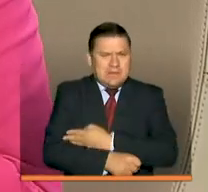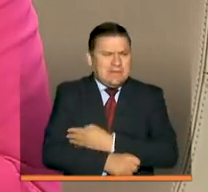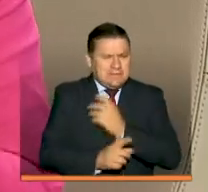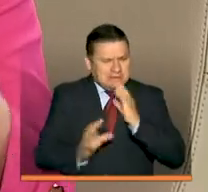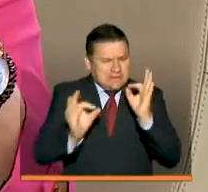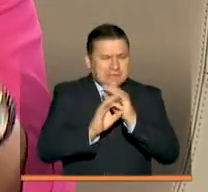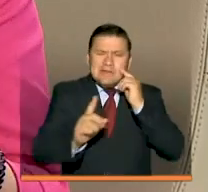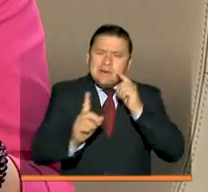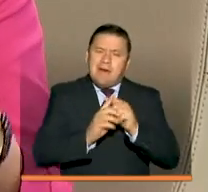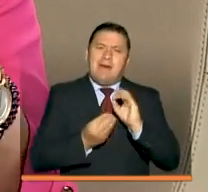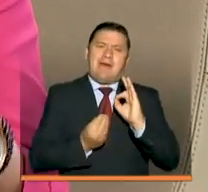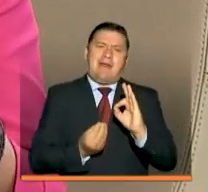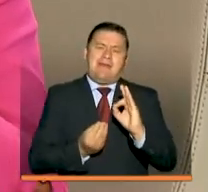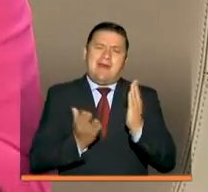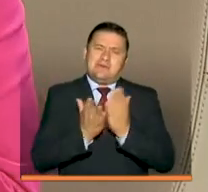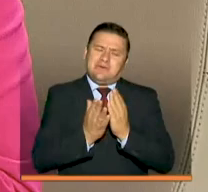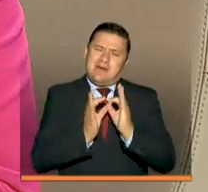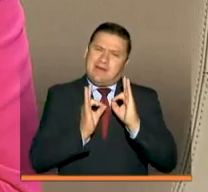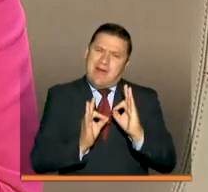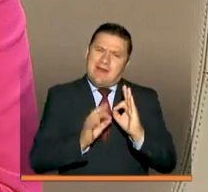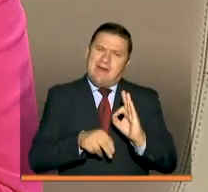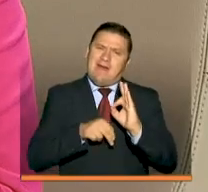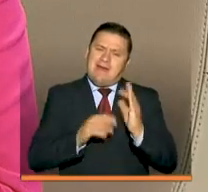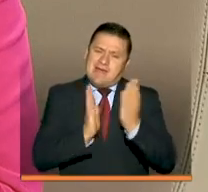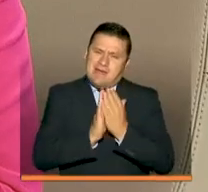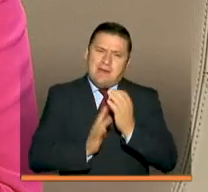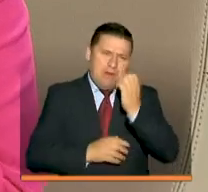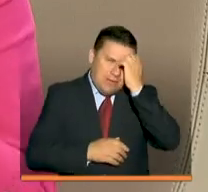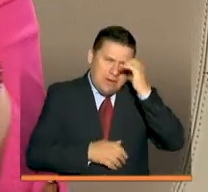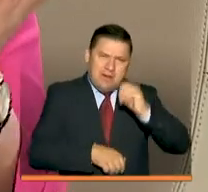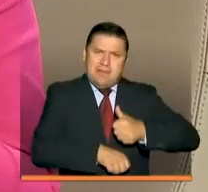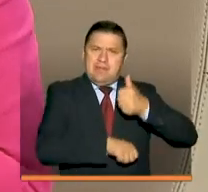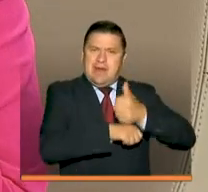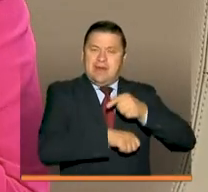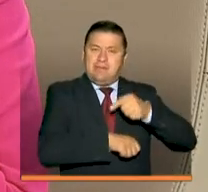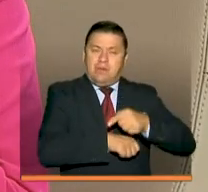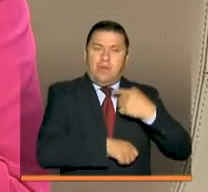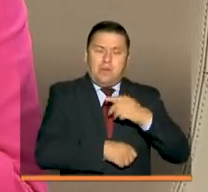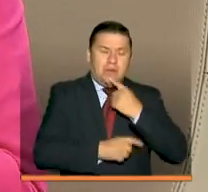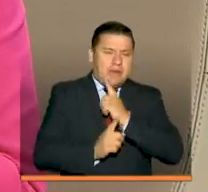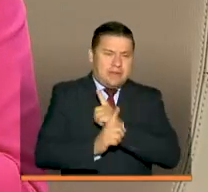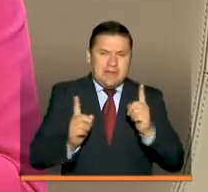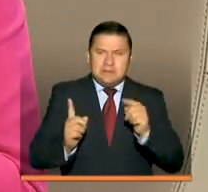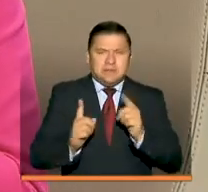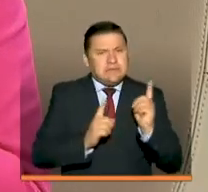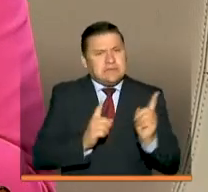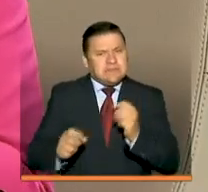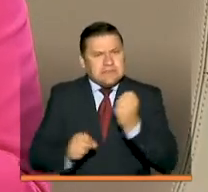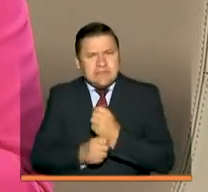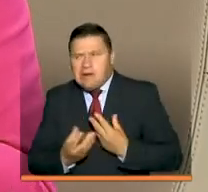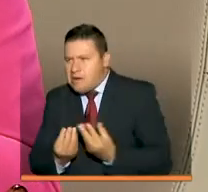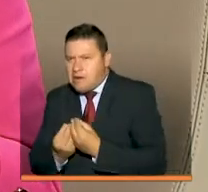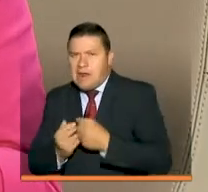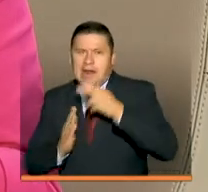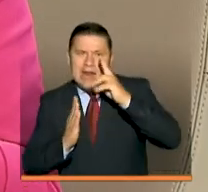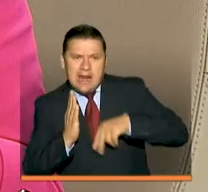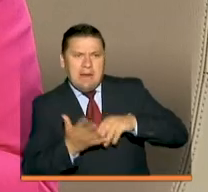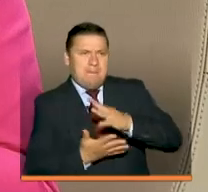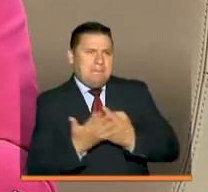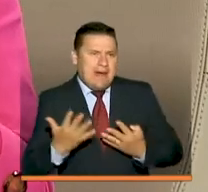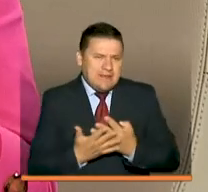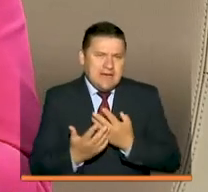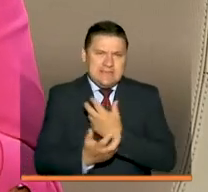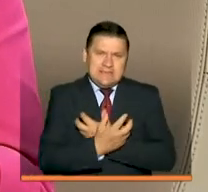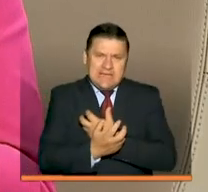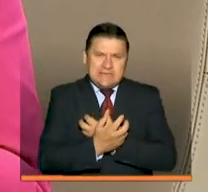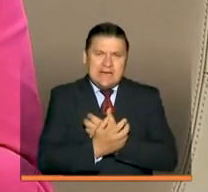foco en la calidad, en los niños, en el trabajo en la mano de los maestros y los directivos. Y aquí está a su disposición. ¿Qué áreas trabaja? Lectura, matemáticas,